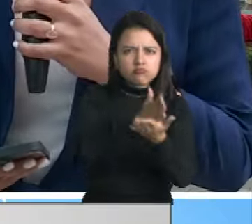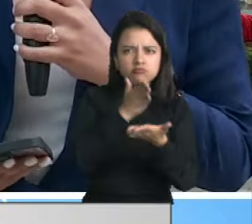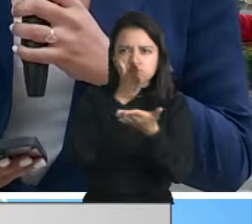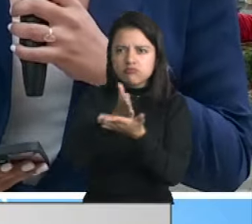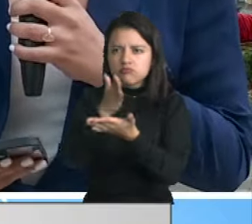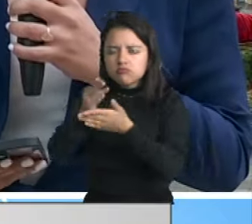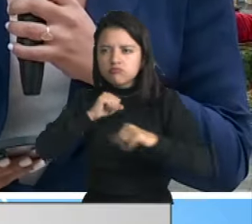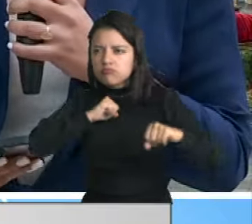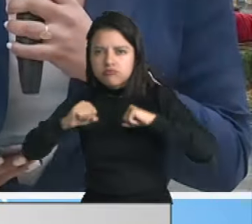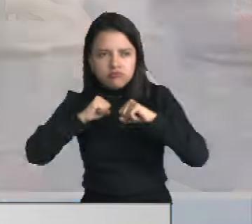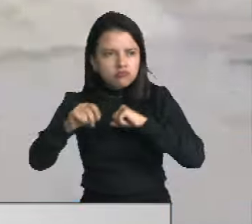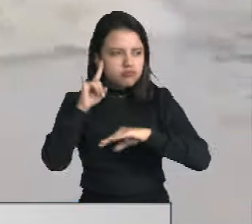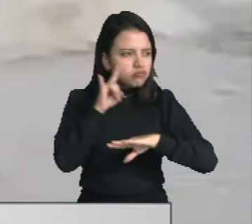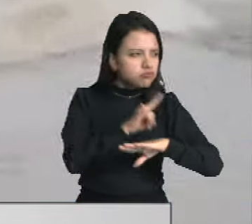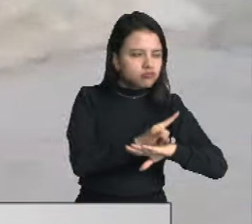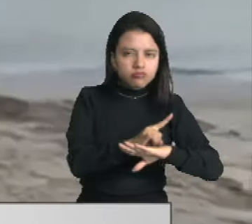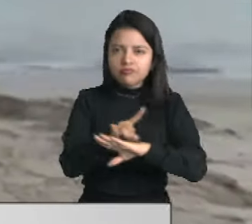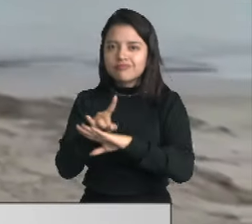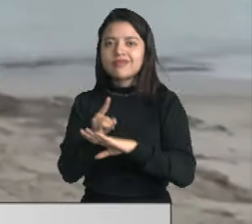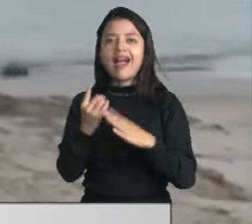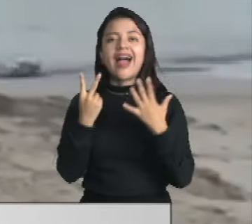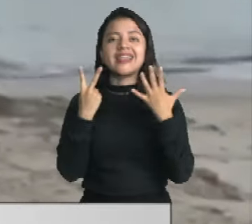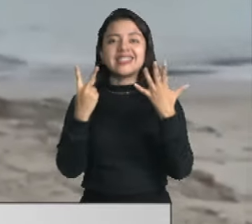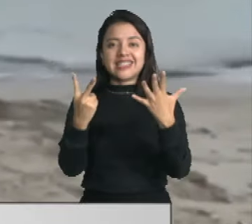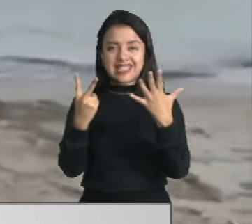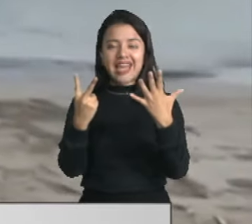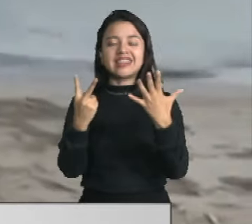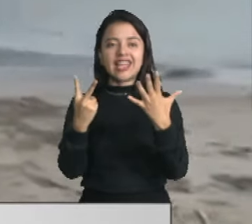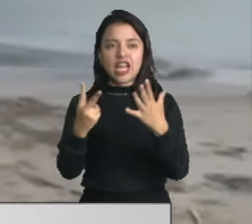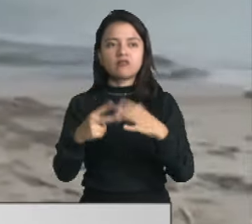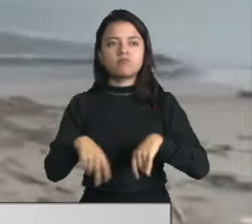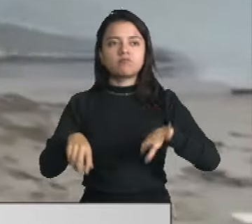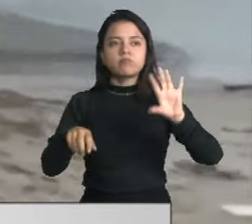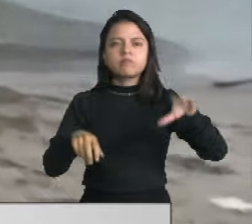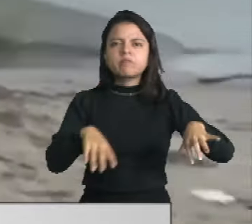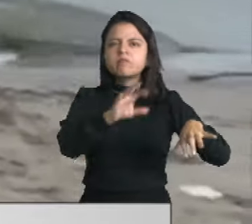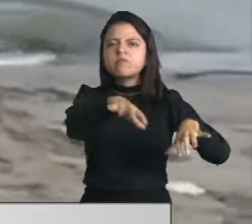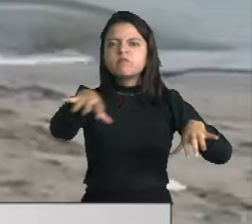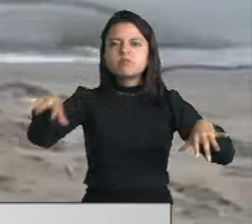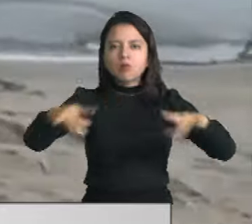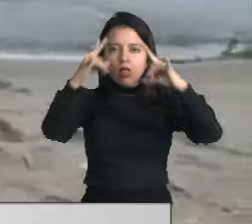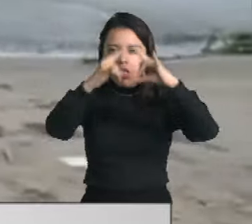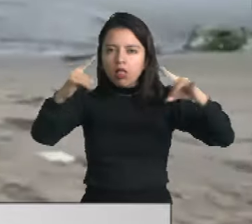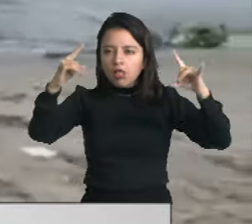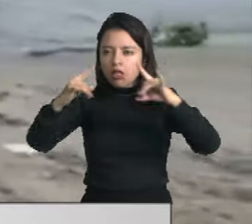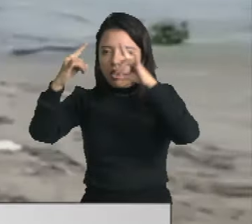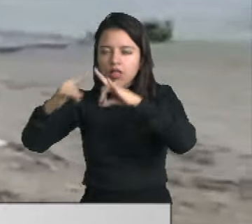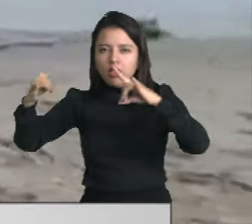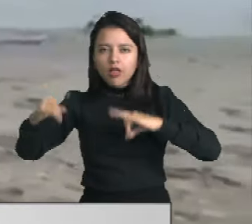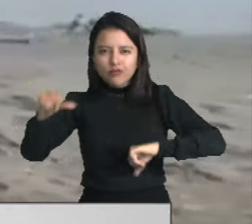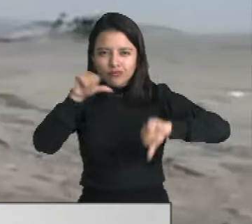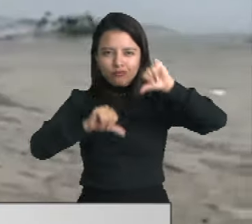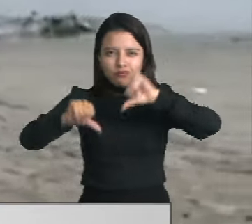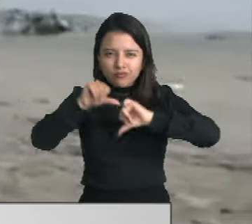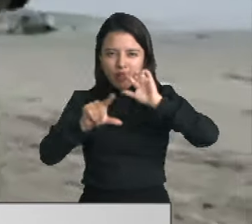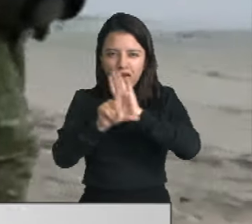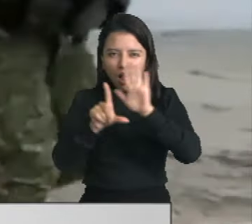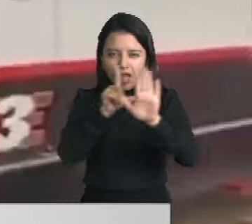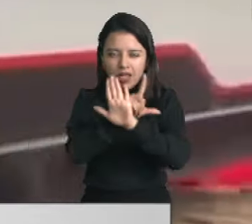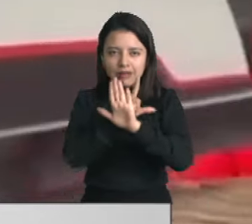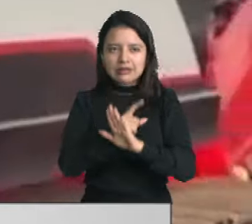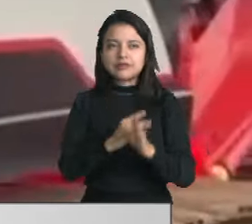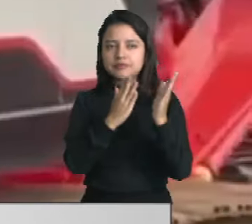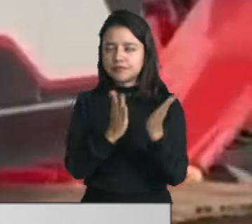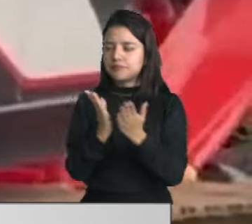realizar operaciones fluviales en los municipios de El Charco, La Tola y Santa Bárbara de Iscuandé. En estas infraestructuras ilegales también se logró